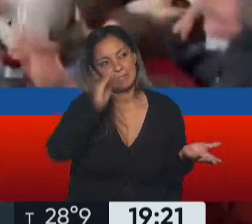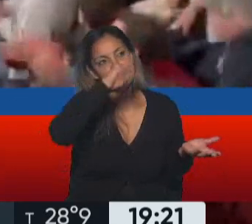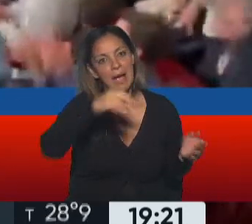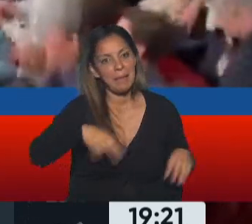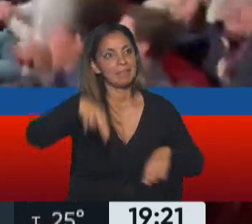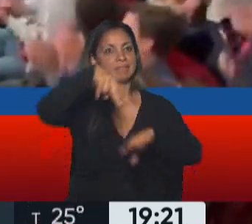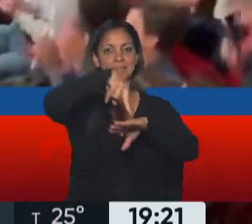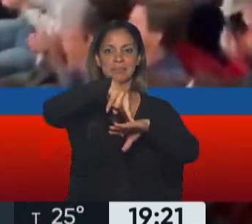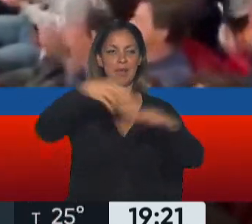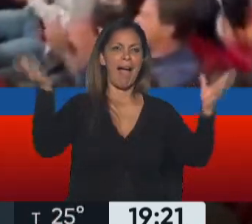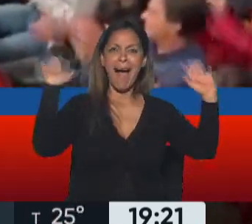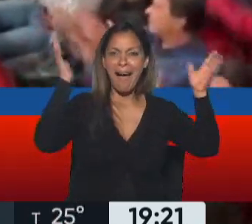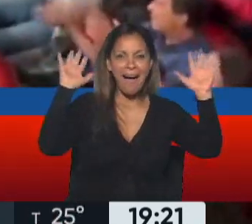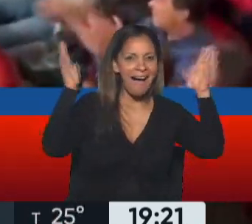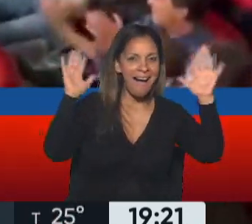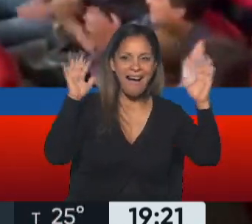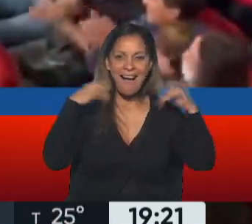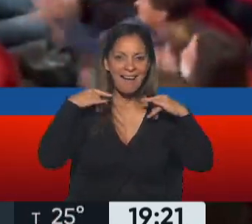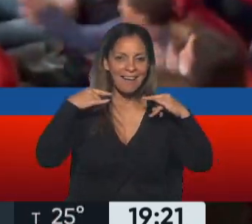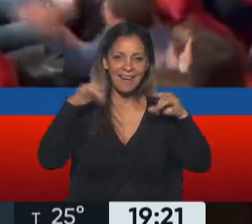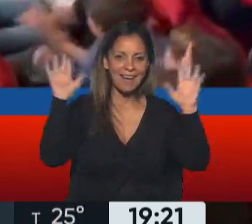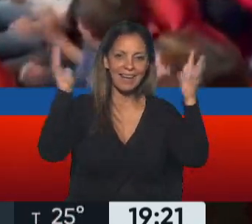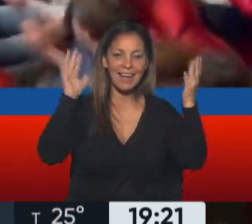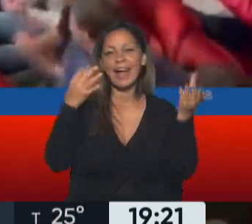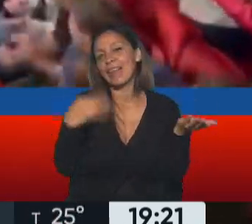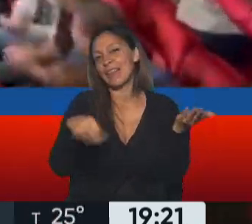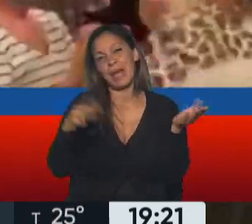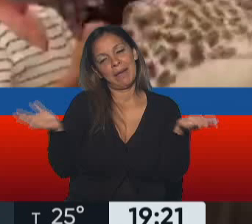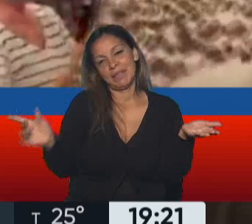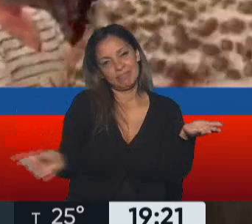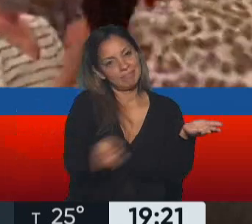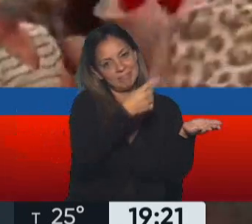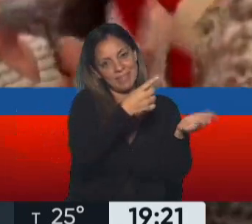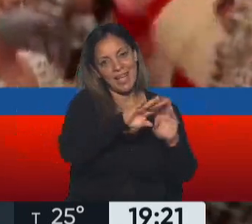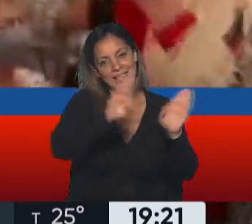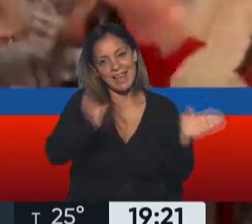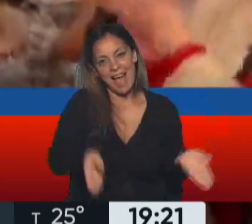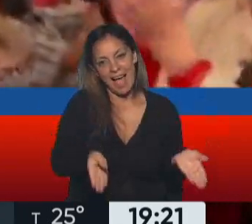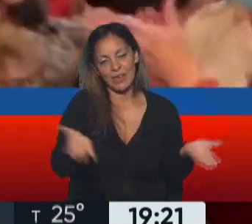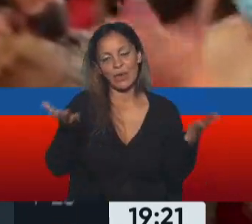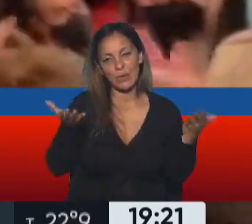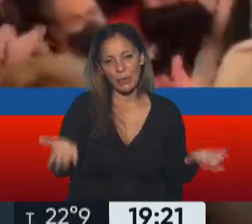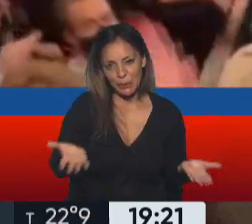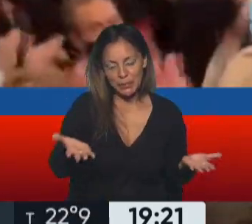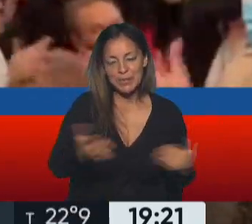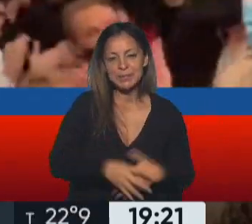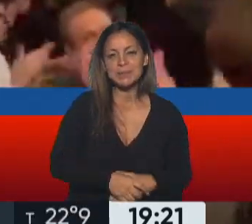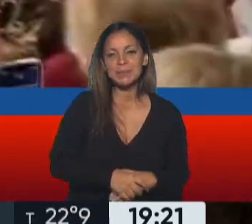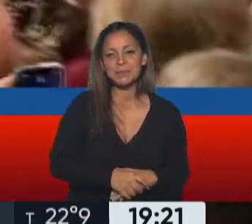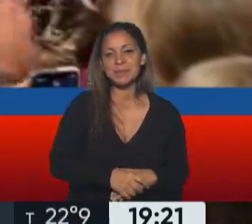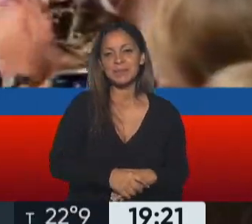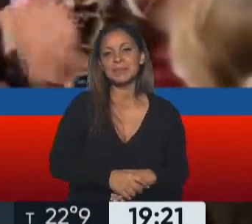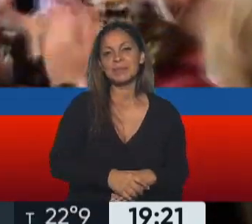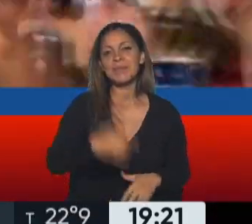ovacionado Lío y tuvo que subir al escenario. No podía ser de otra manera. Lo llamó